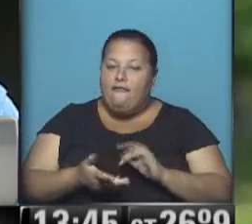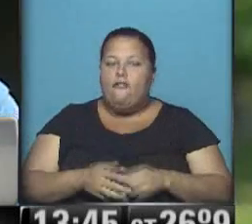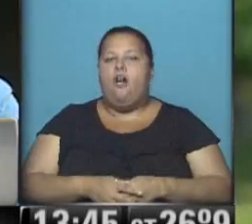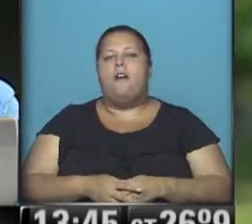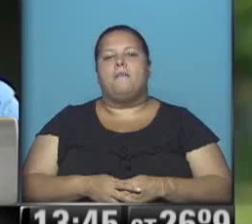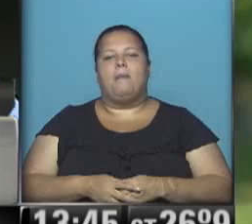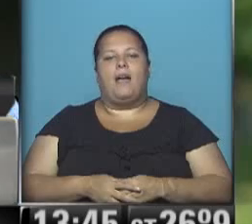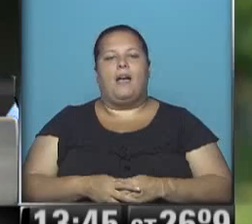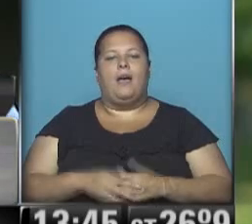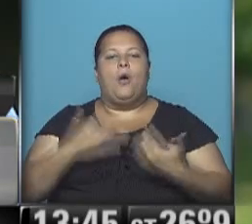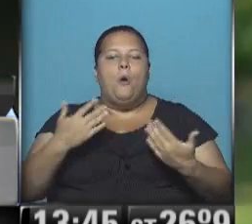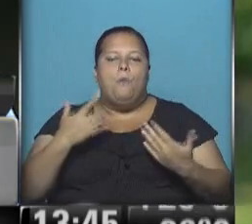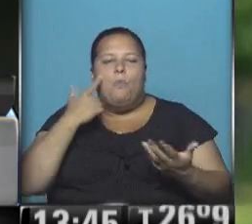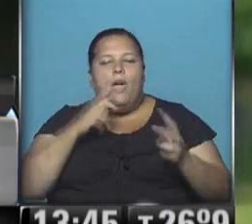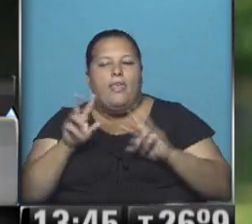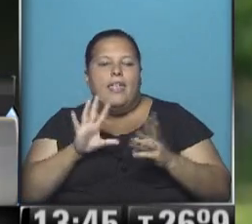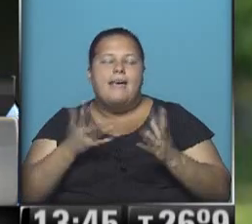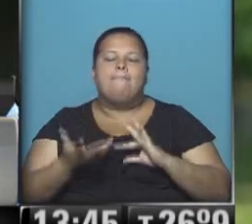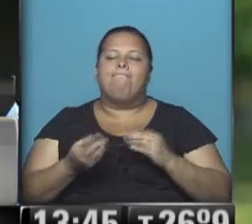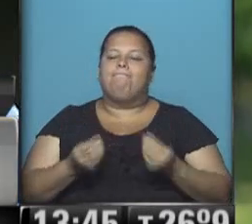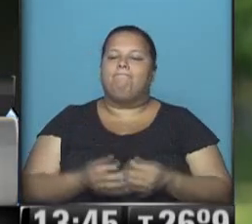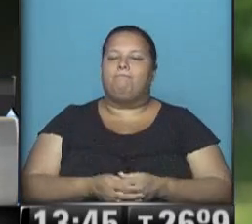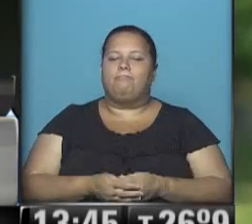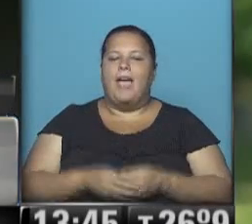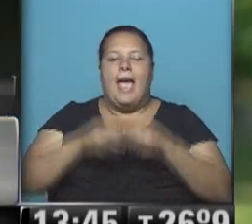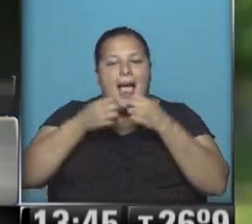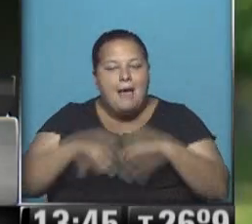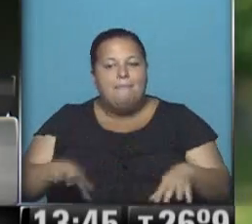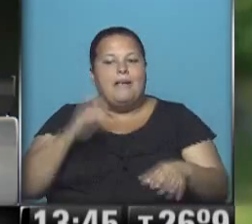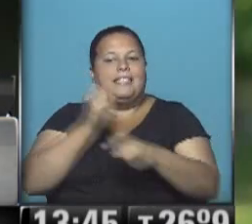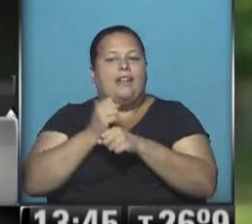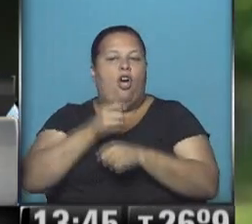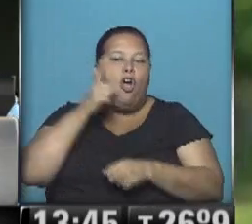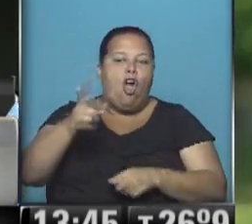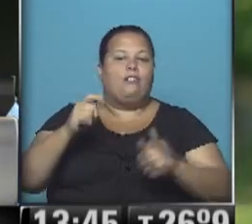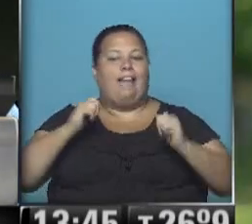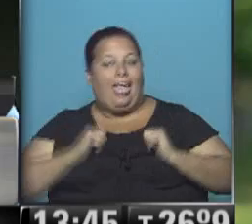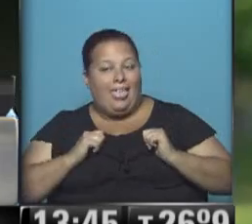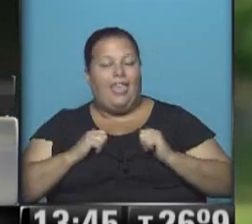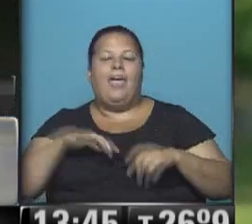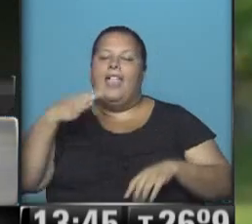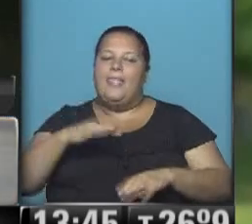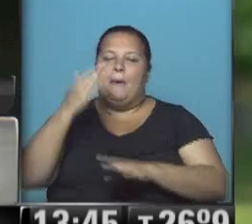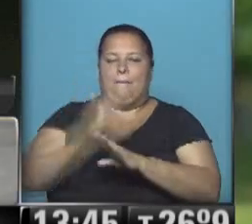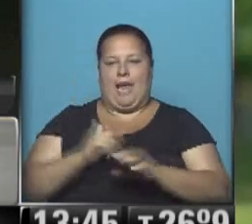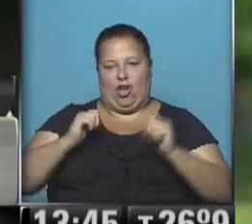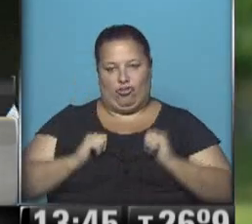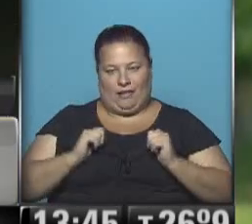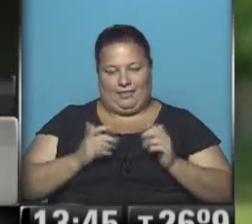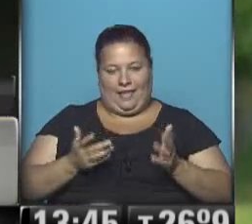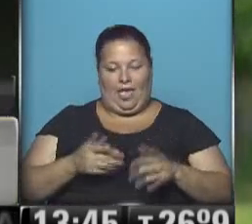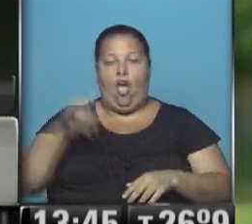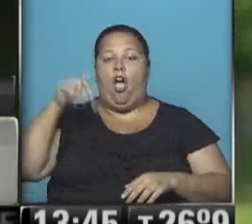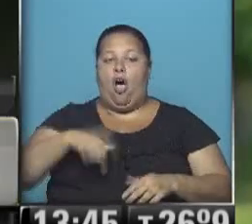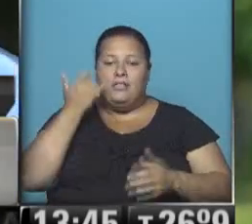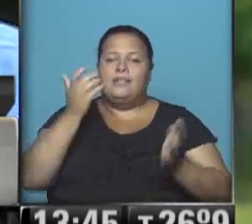puede tratar de empezar a trabajar en contra del sedentarismo es estar menos tiempo sentado. Hoy